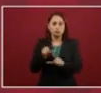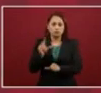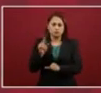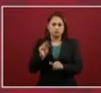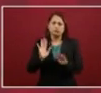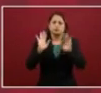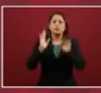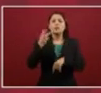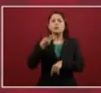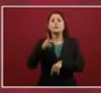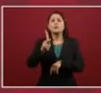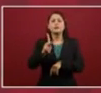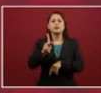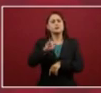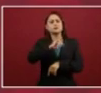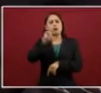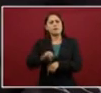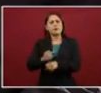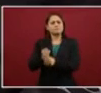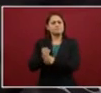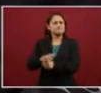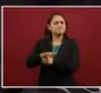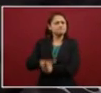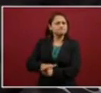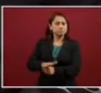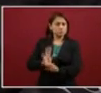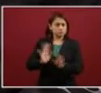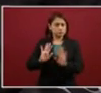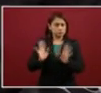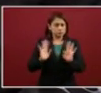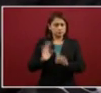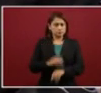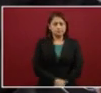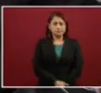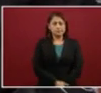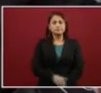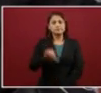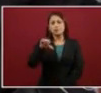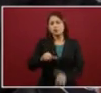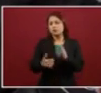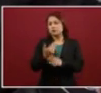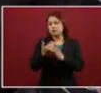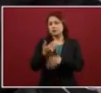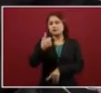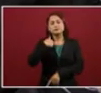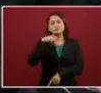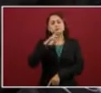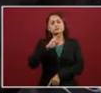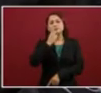comentaba en la mañana es que cuando éste se habló de la